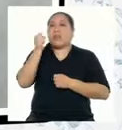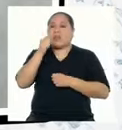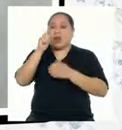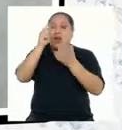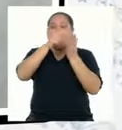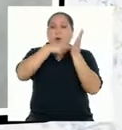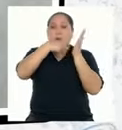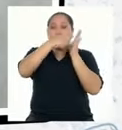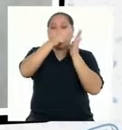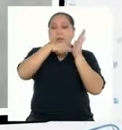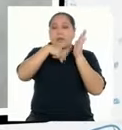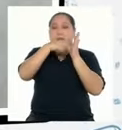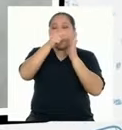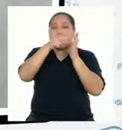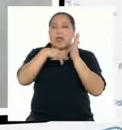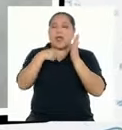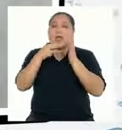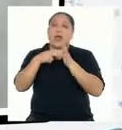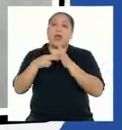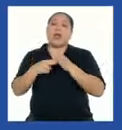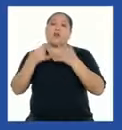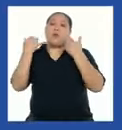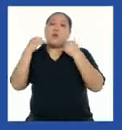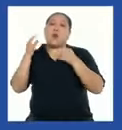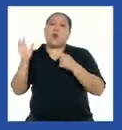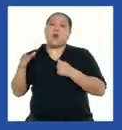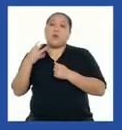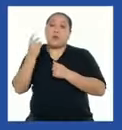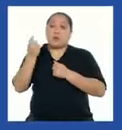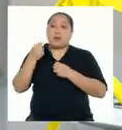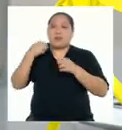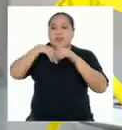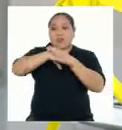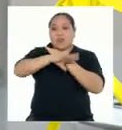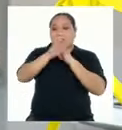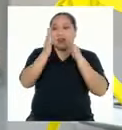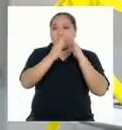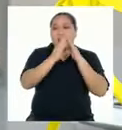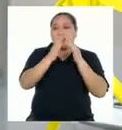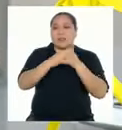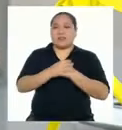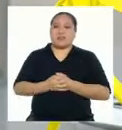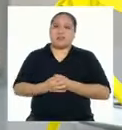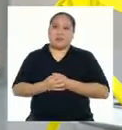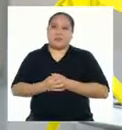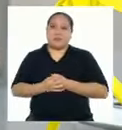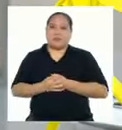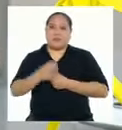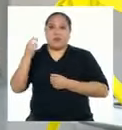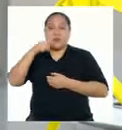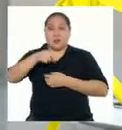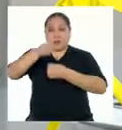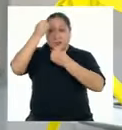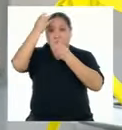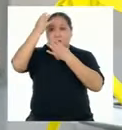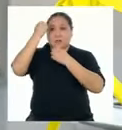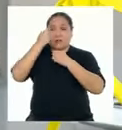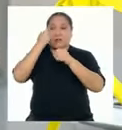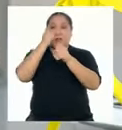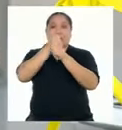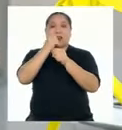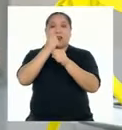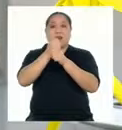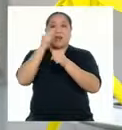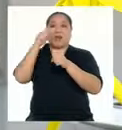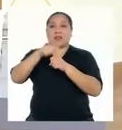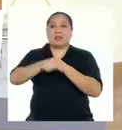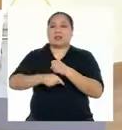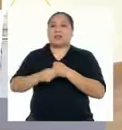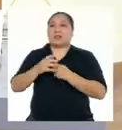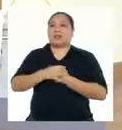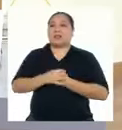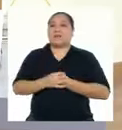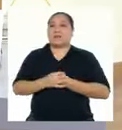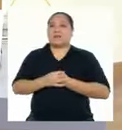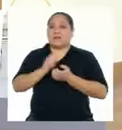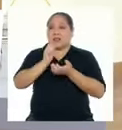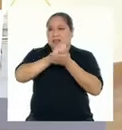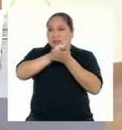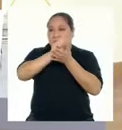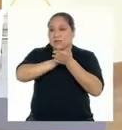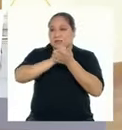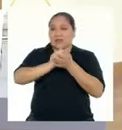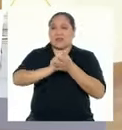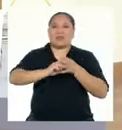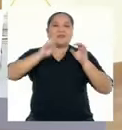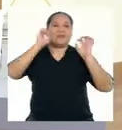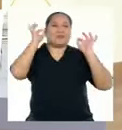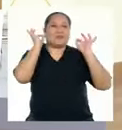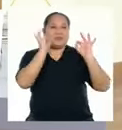ver televisión y jugar con mi perrito en casa Con esta información trabajaremos nuestro texto ¿No, Rodrigo? Así